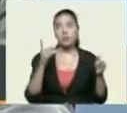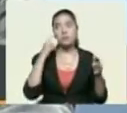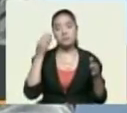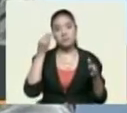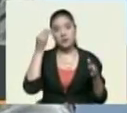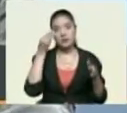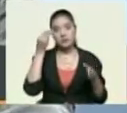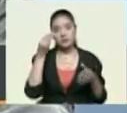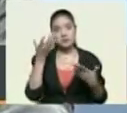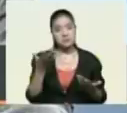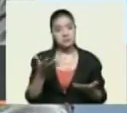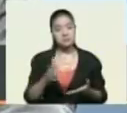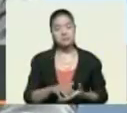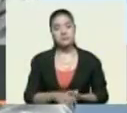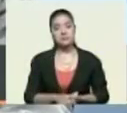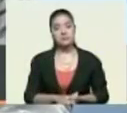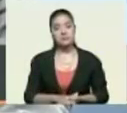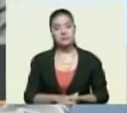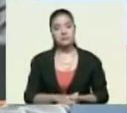pues,